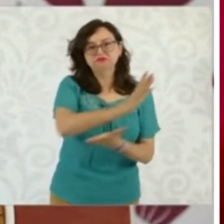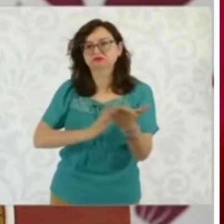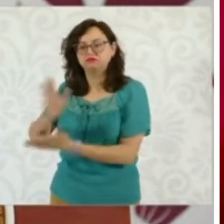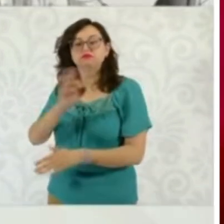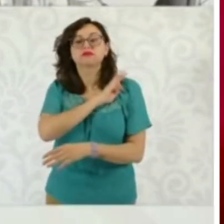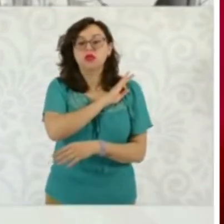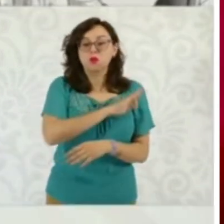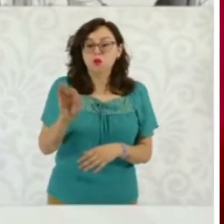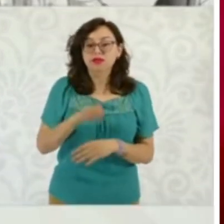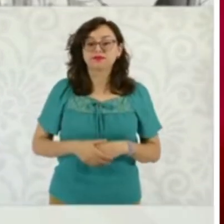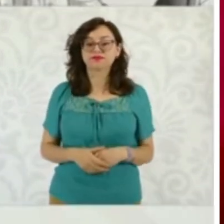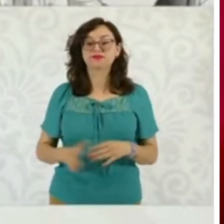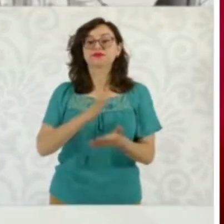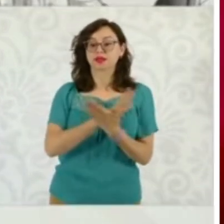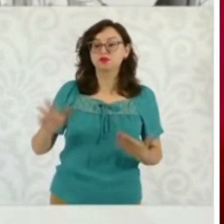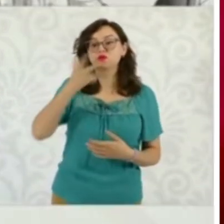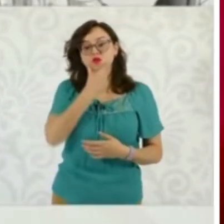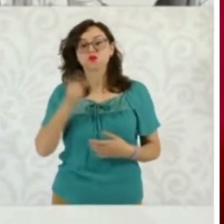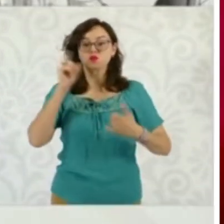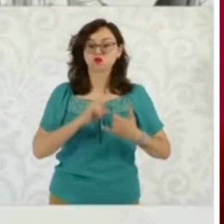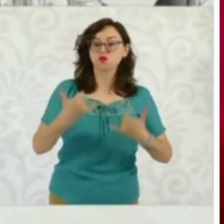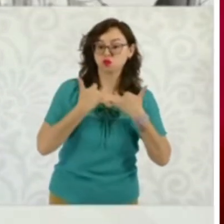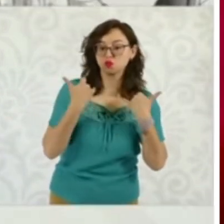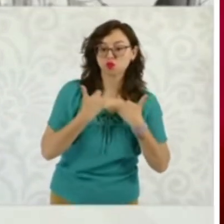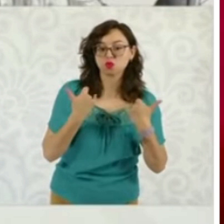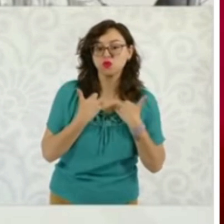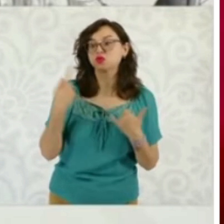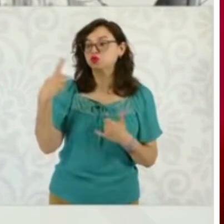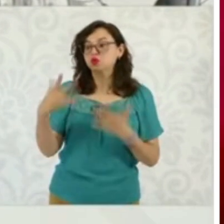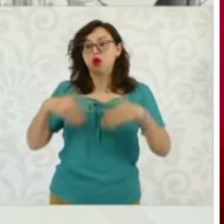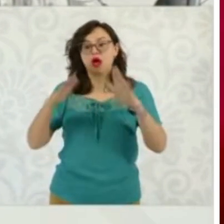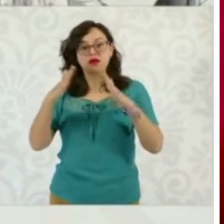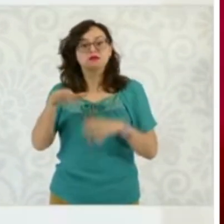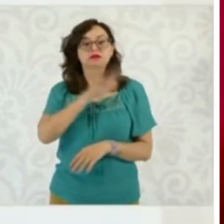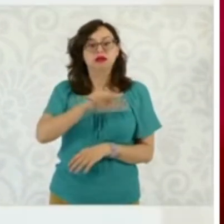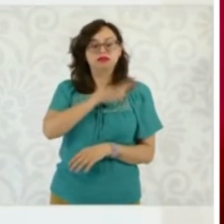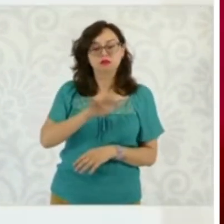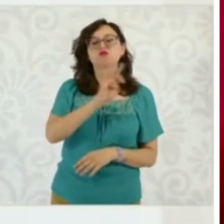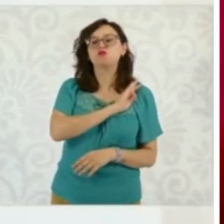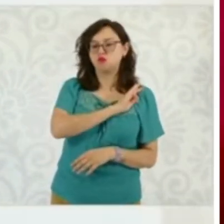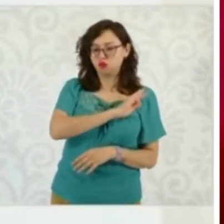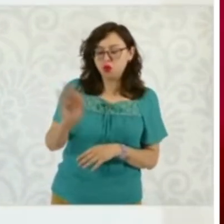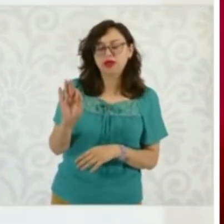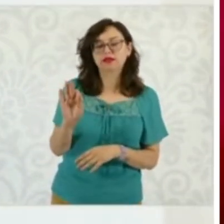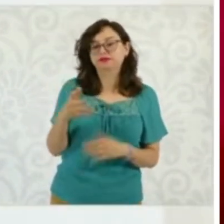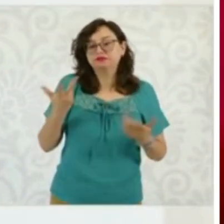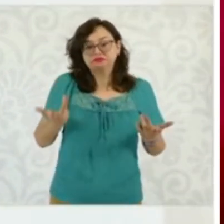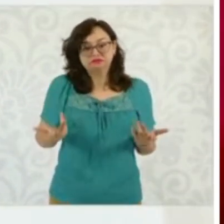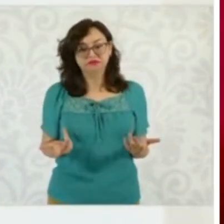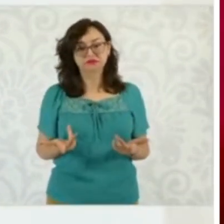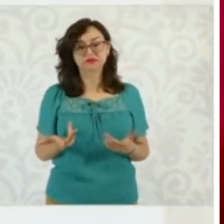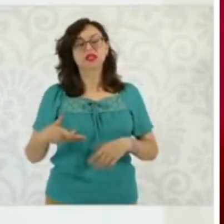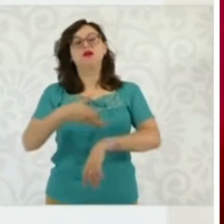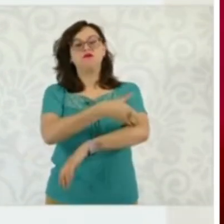Además, las y los jóvenes van a poder tener acceso a vivienda en renta, sobre todo, a lo mejor no si ya tienen familia,